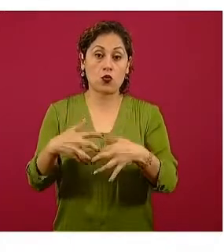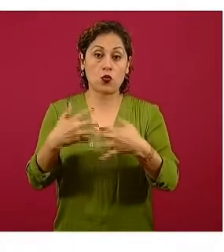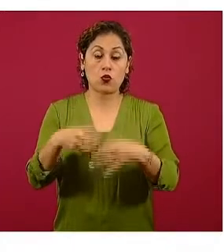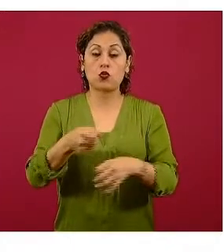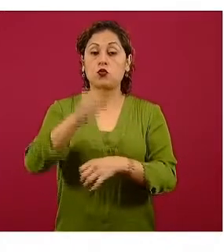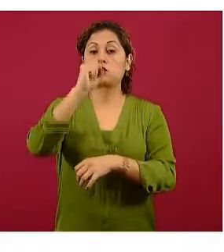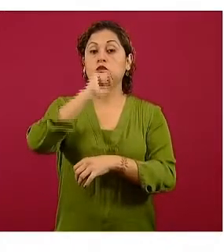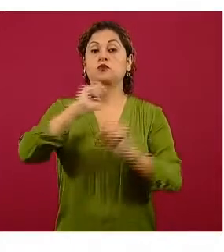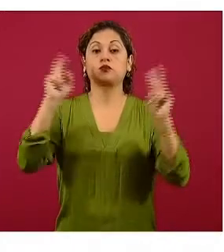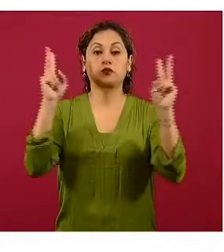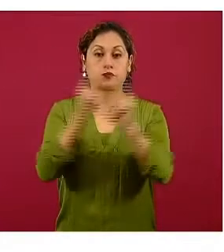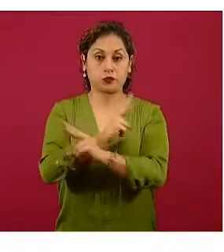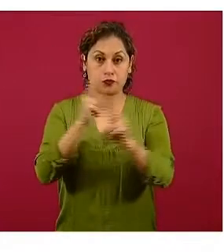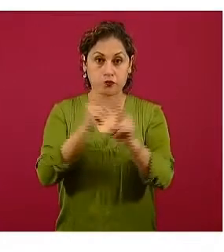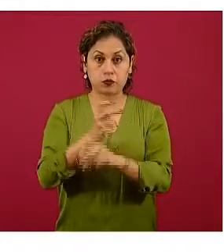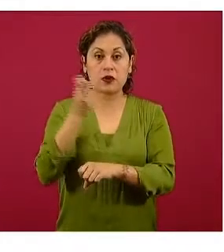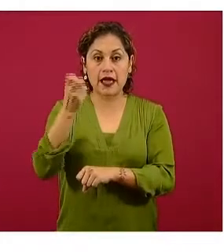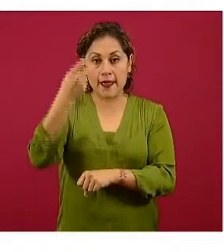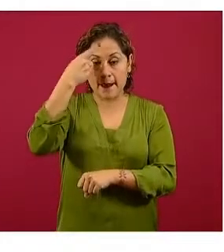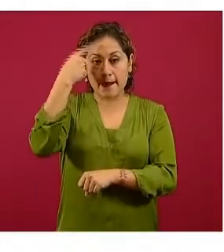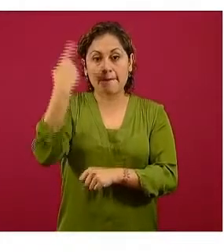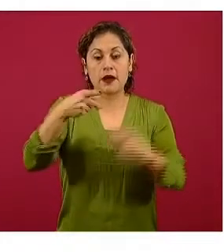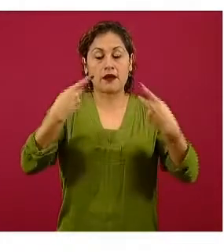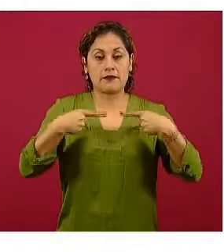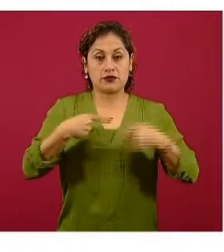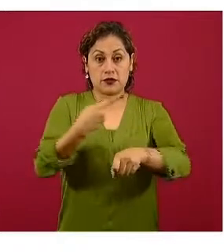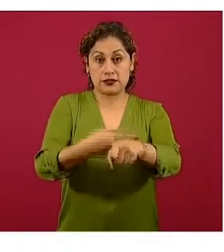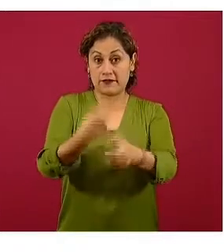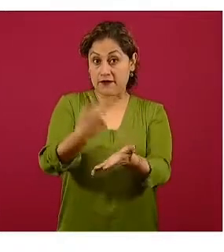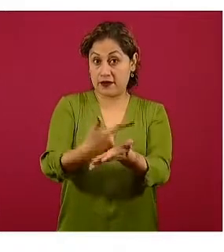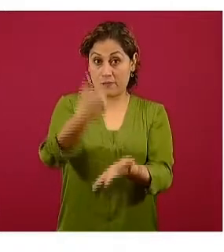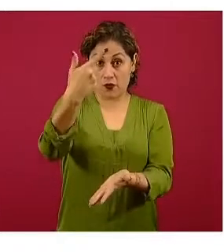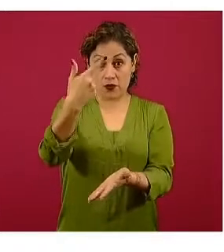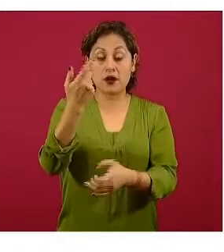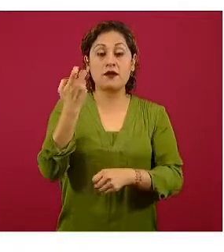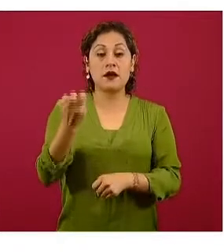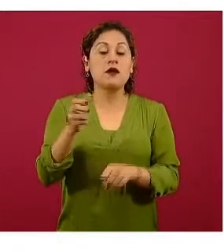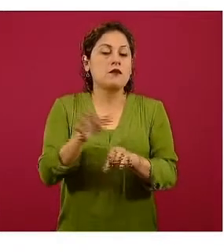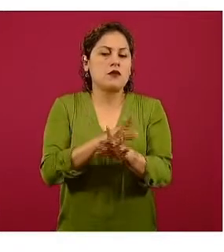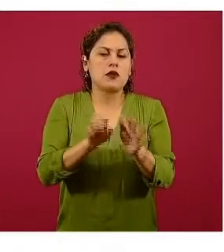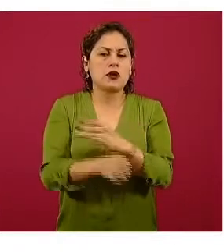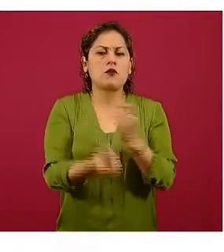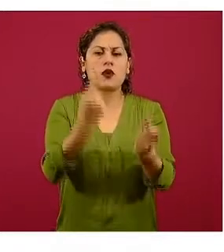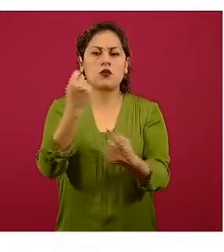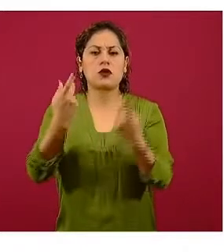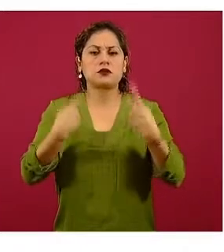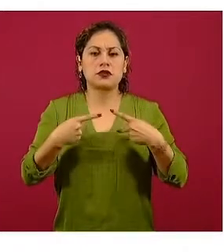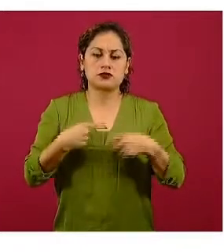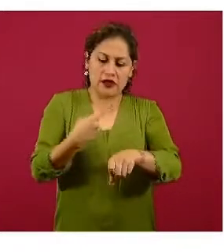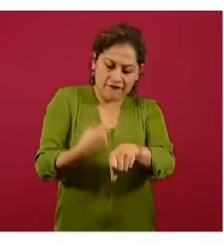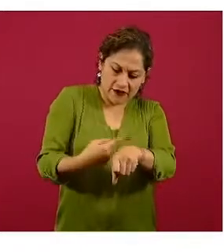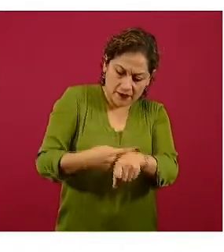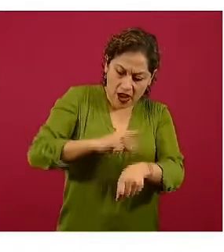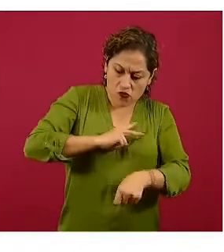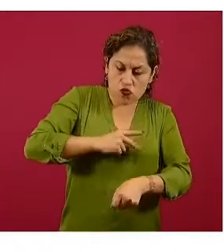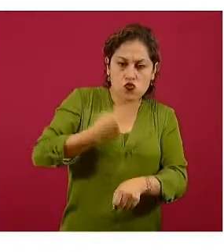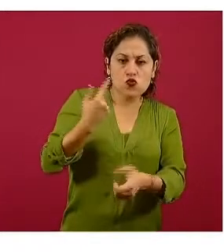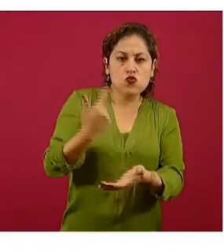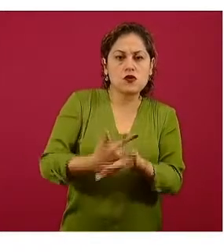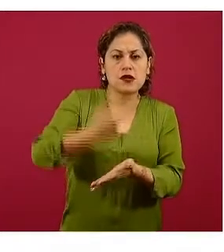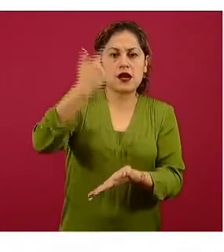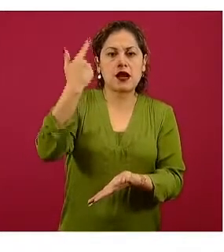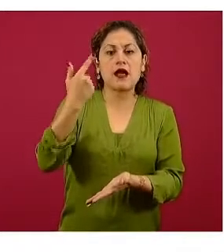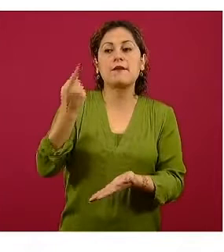que se utilizan para los pacientes más críticos, aquellos que necesitan de este tipo de instrumentos y